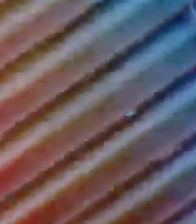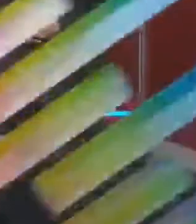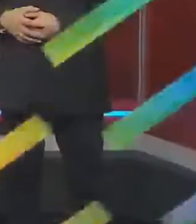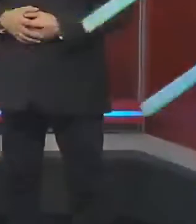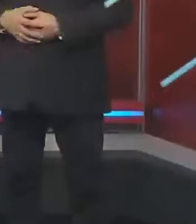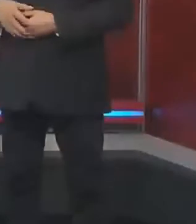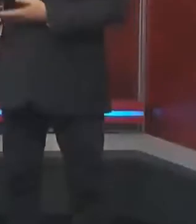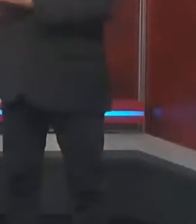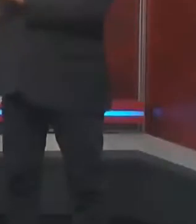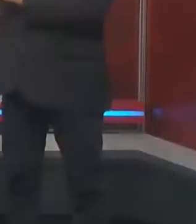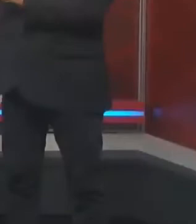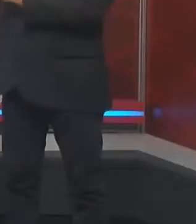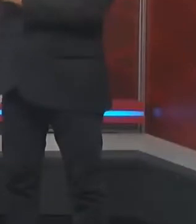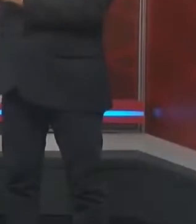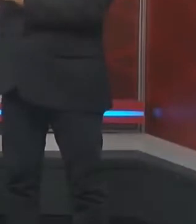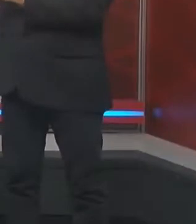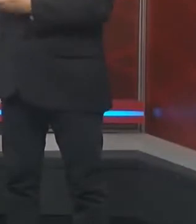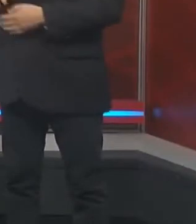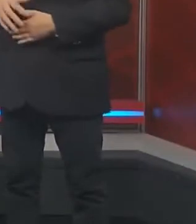maule